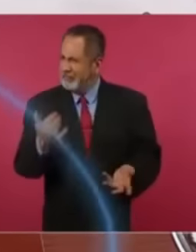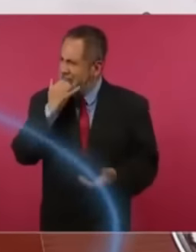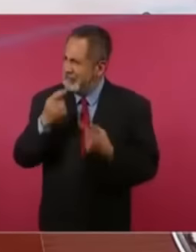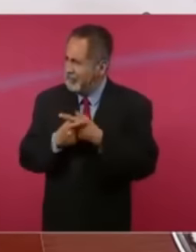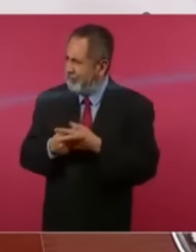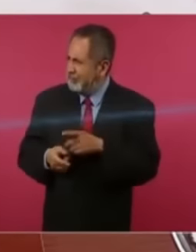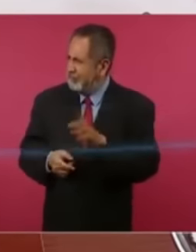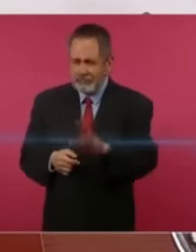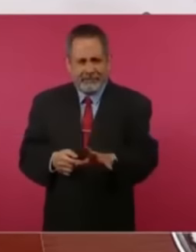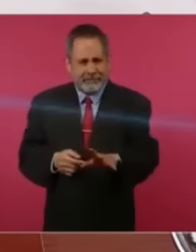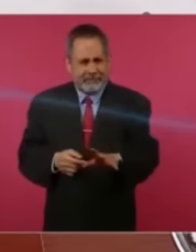Julio,